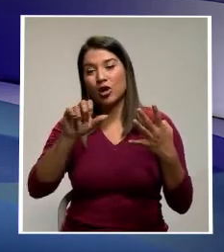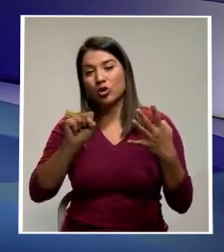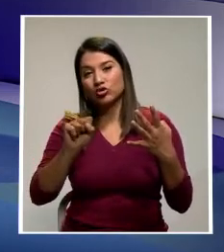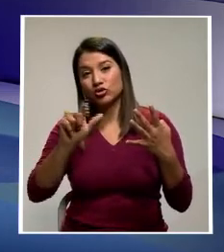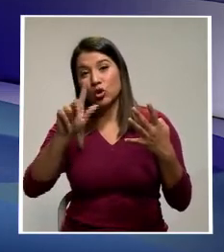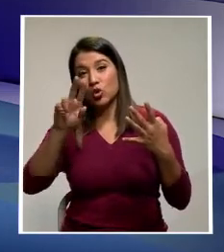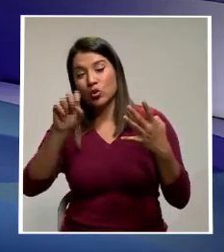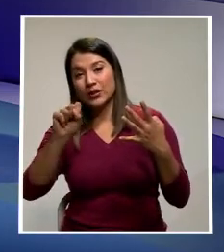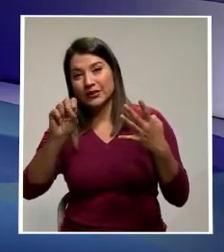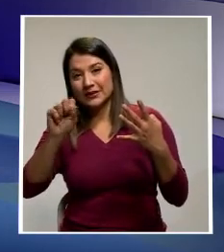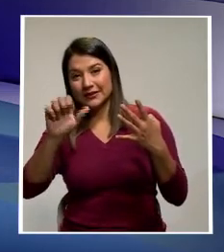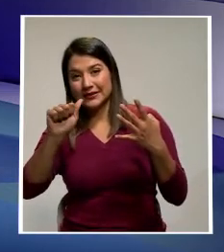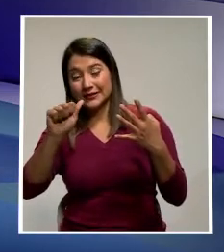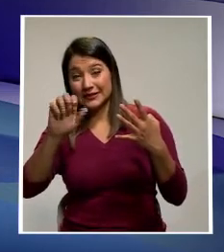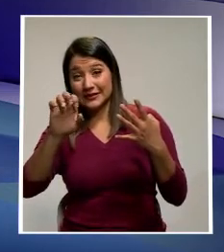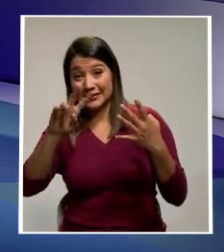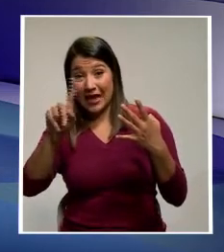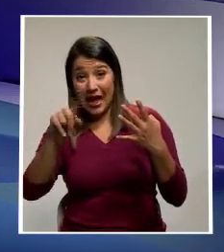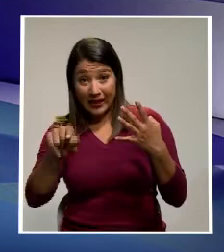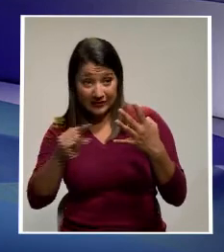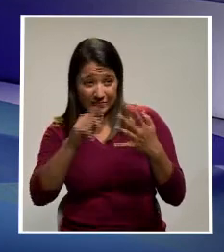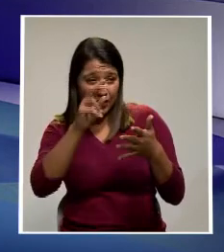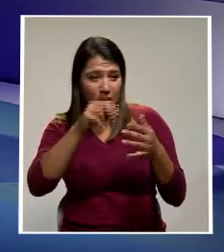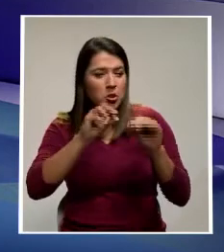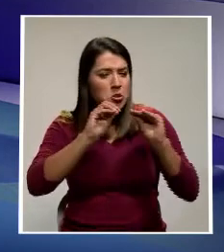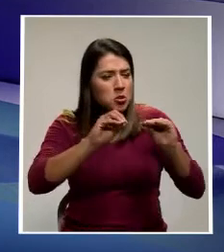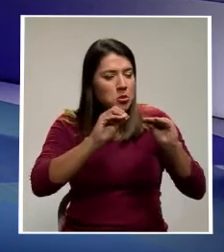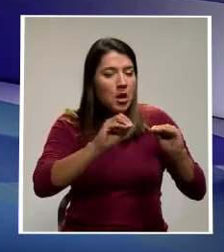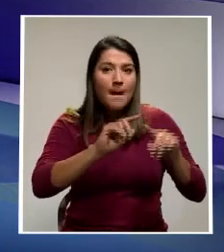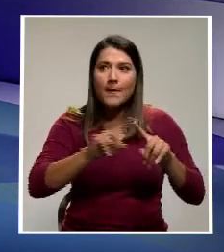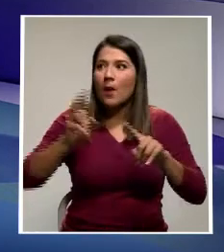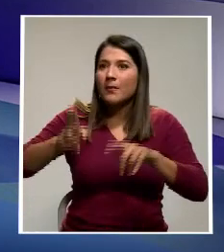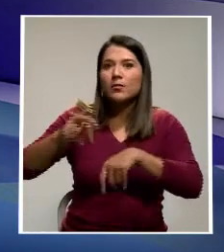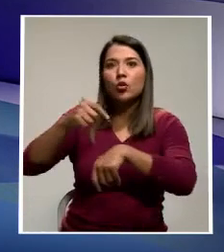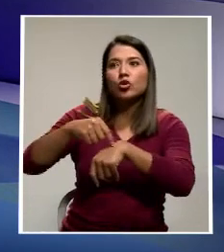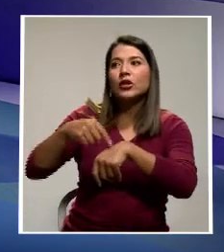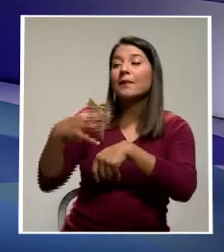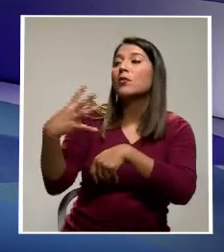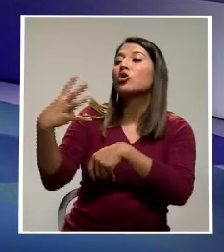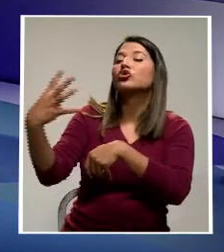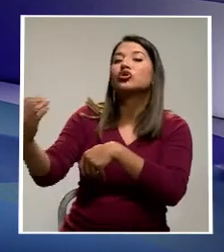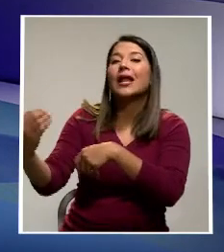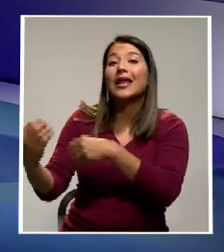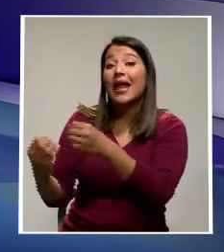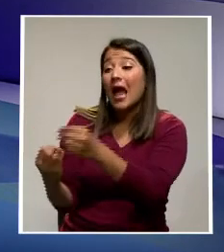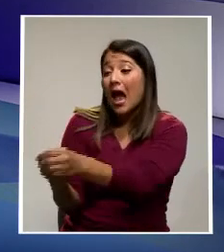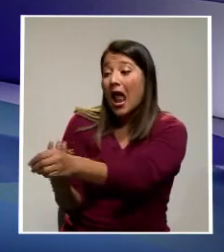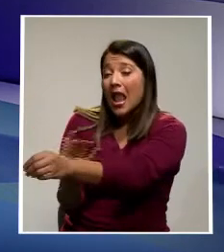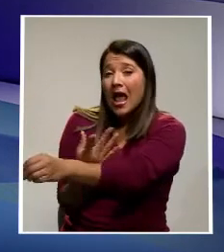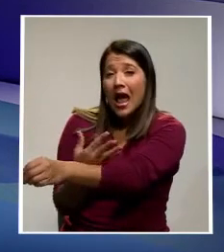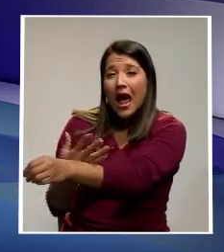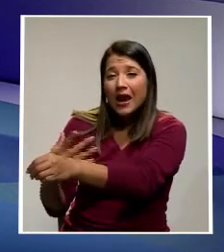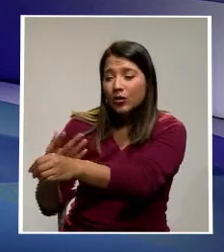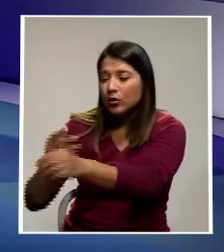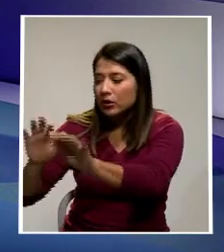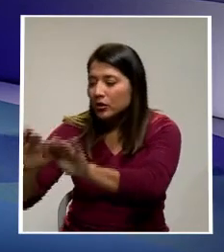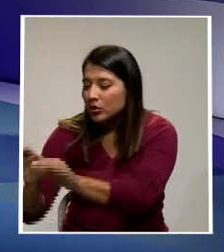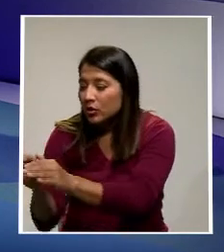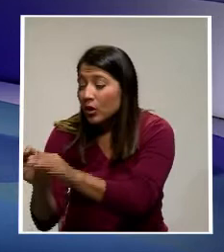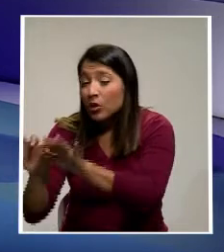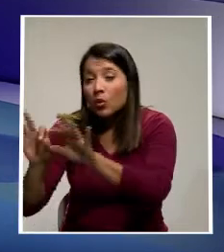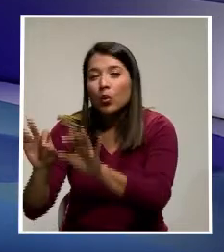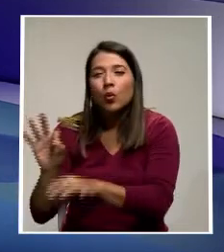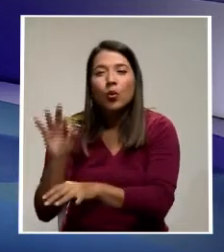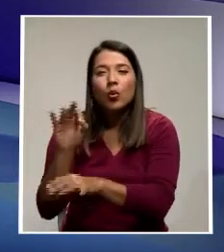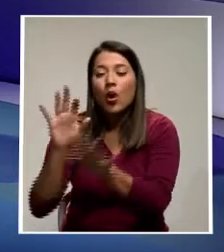tiempo salía al jardín y nos enseñaba a coger las libélulas azules y soltarlas, o